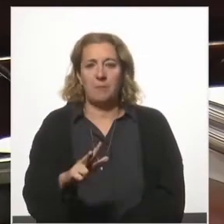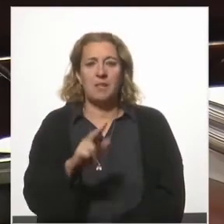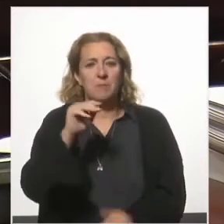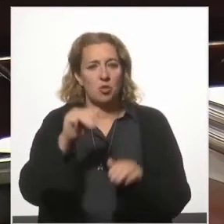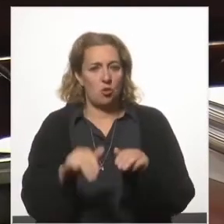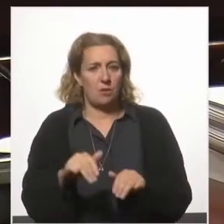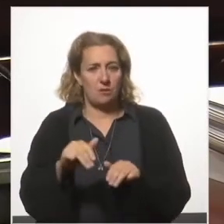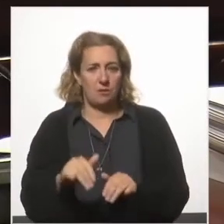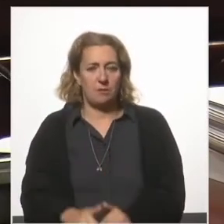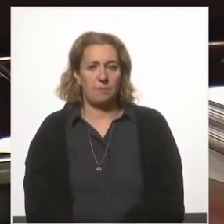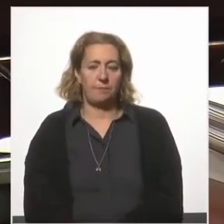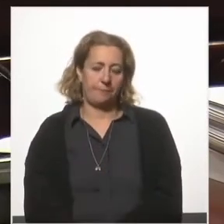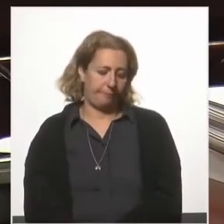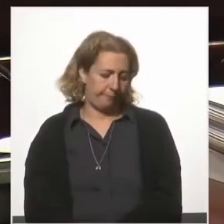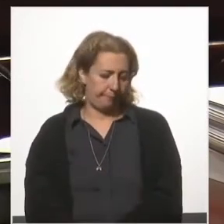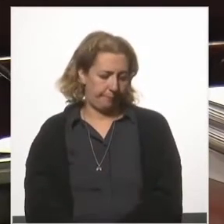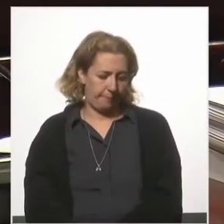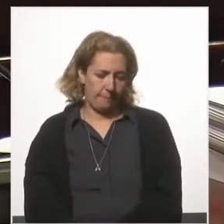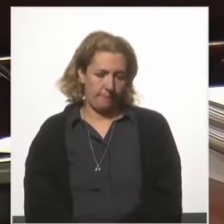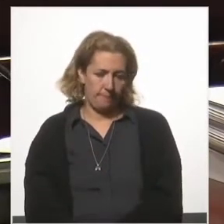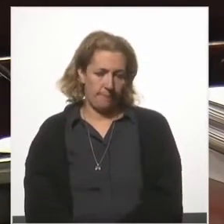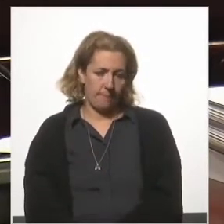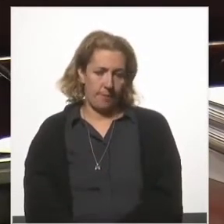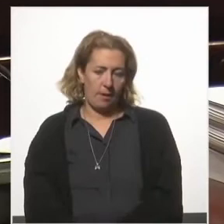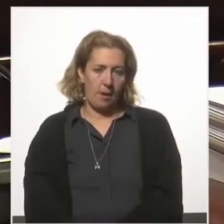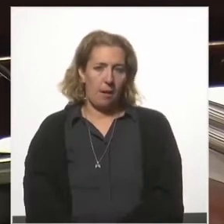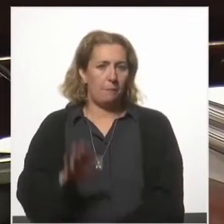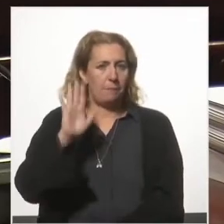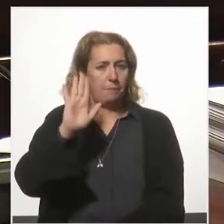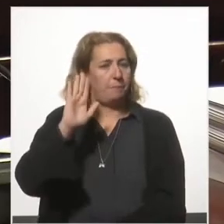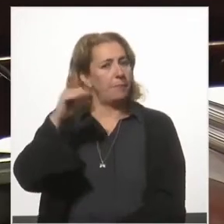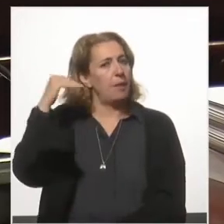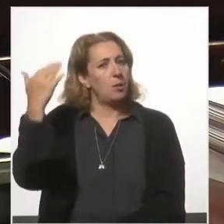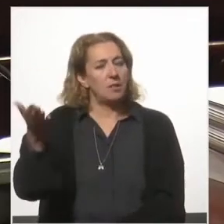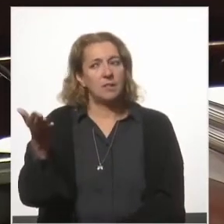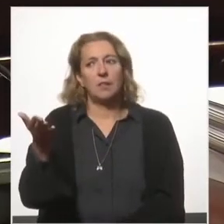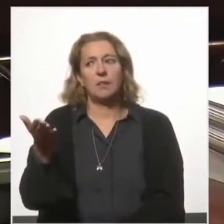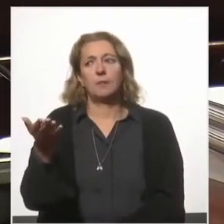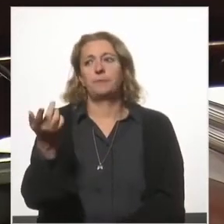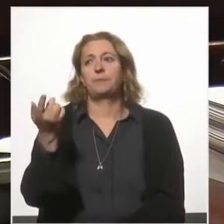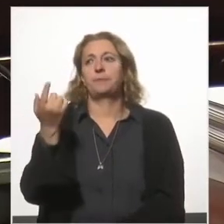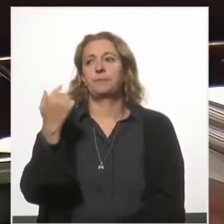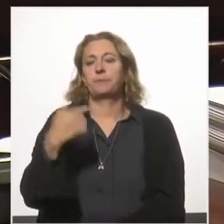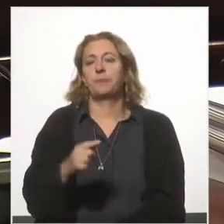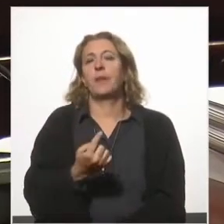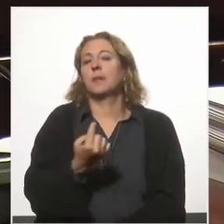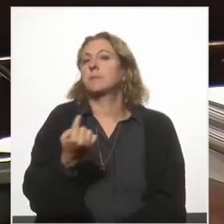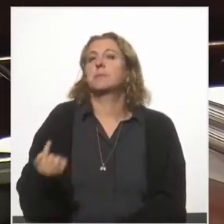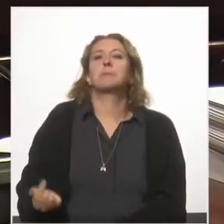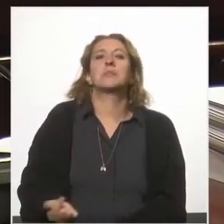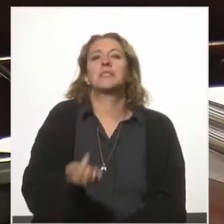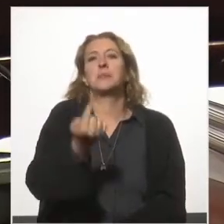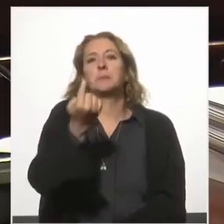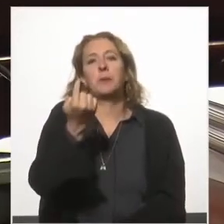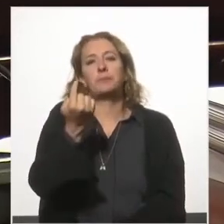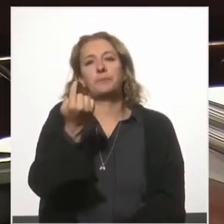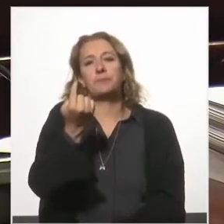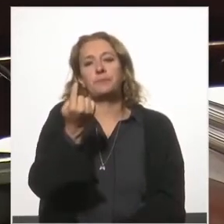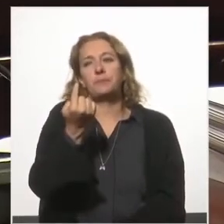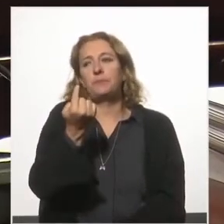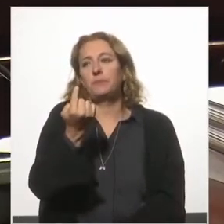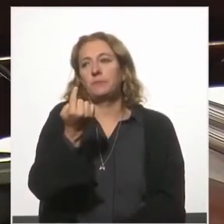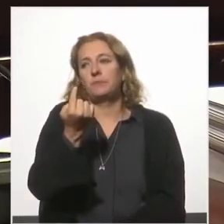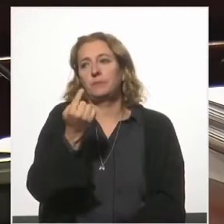millones. Deuda externa que es una de las principales